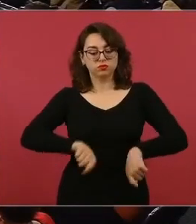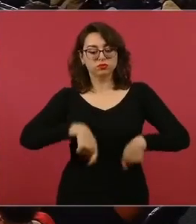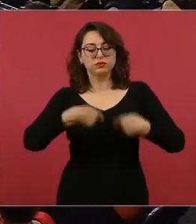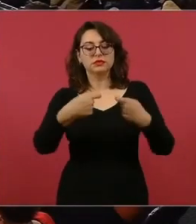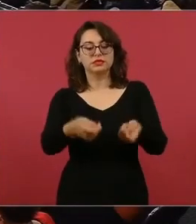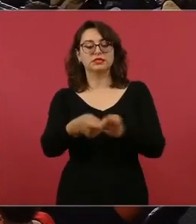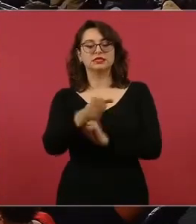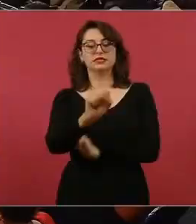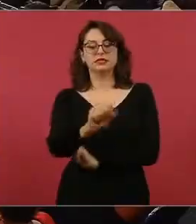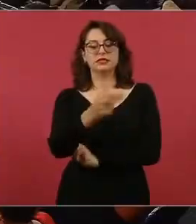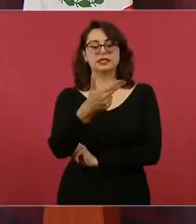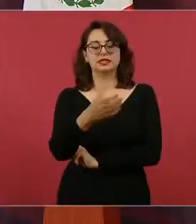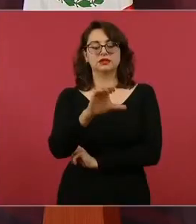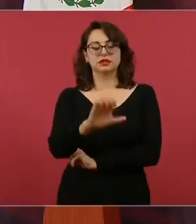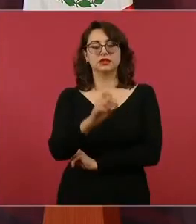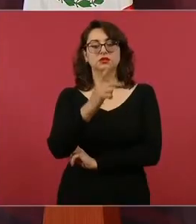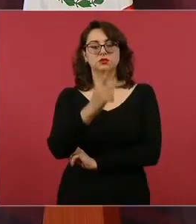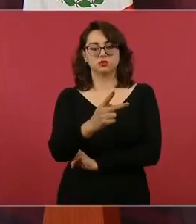con Peña,